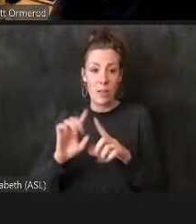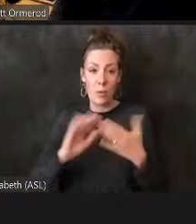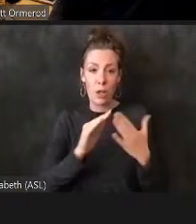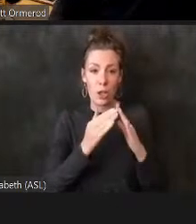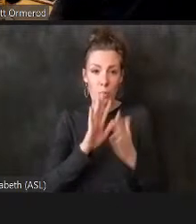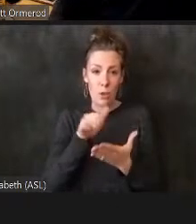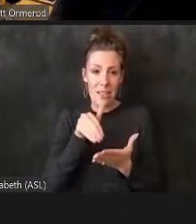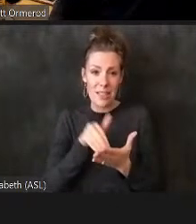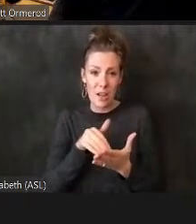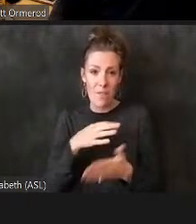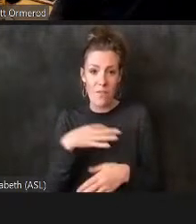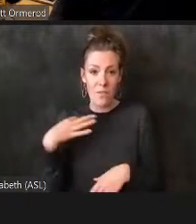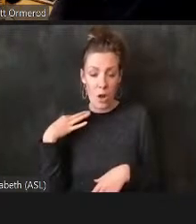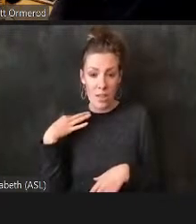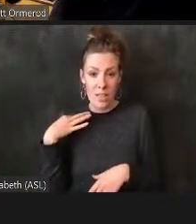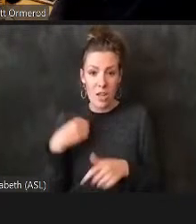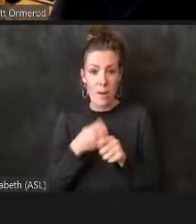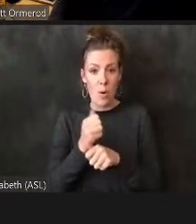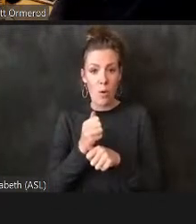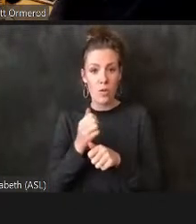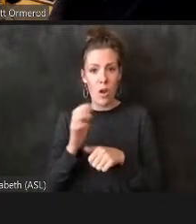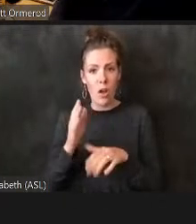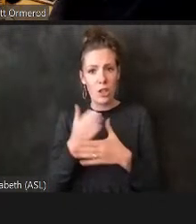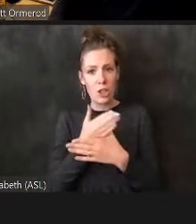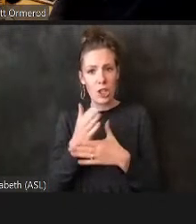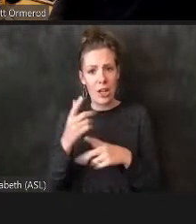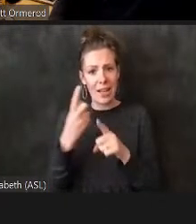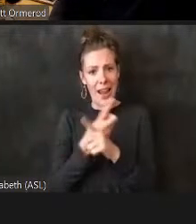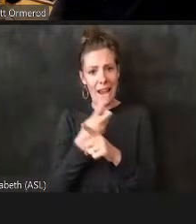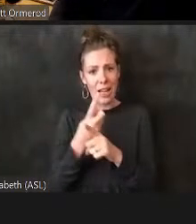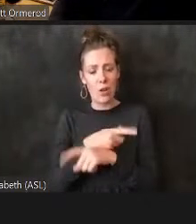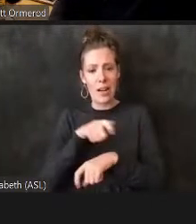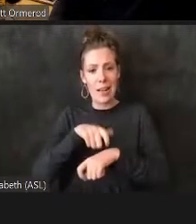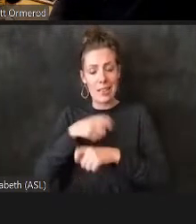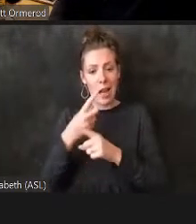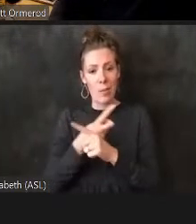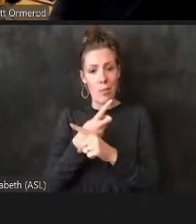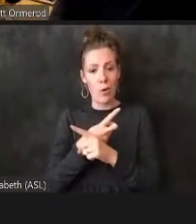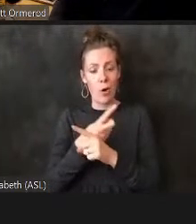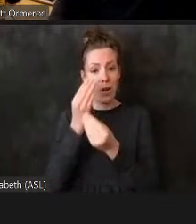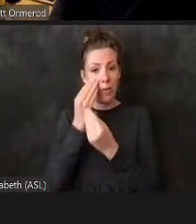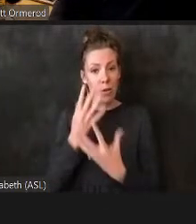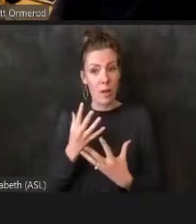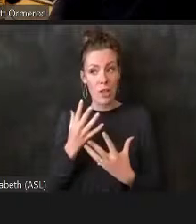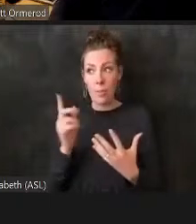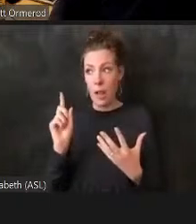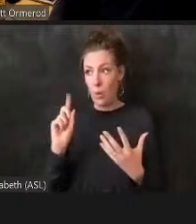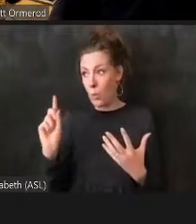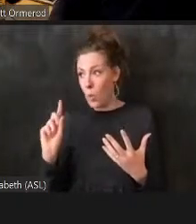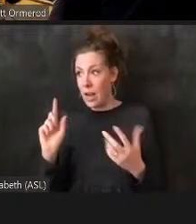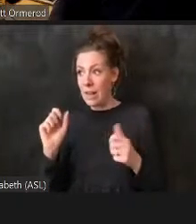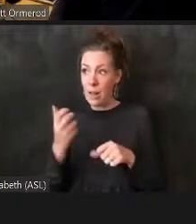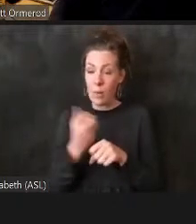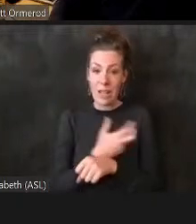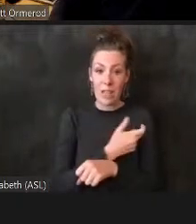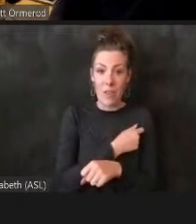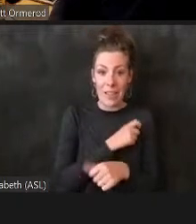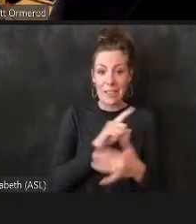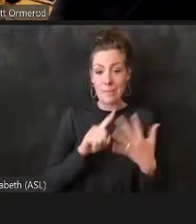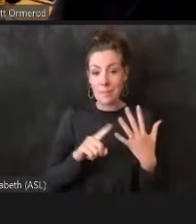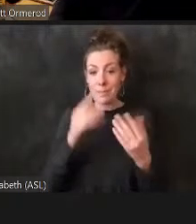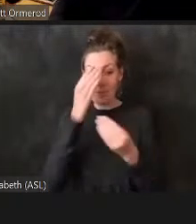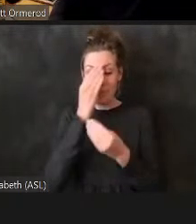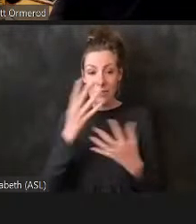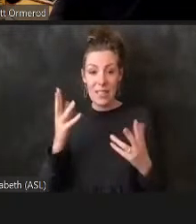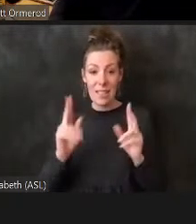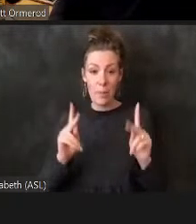lugares donde va a haber gente que va a poder voluntariar para ayudar para traer toda la vacuna y para las donde va a haber oportunidades que